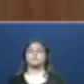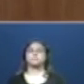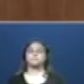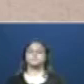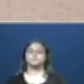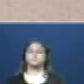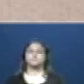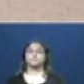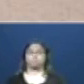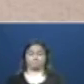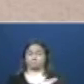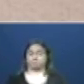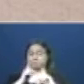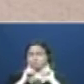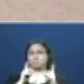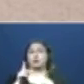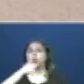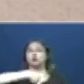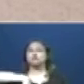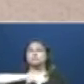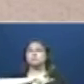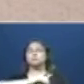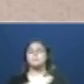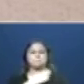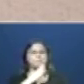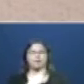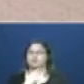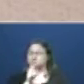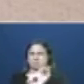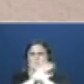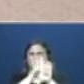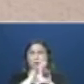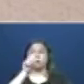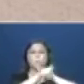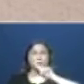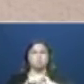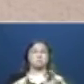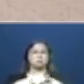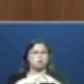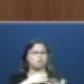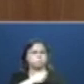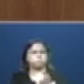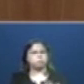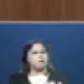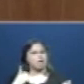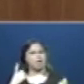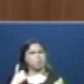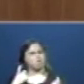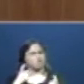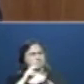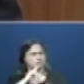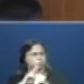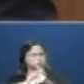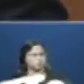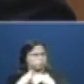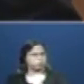caso en cualquier caso parece bastante evidente que afrontar este problema social requiere necesariamente una respuesta más global desde